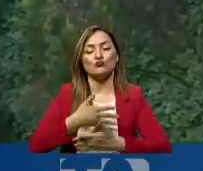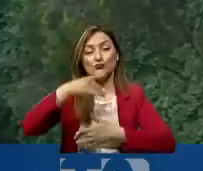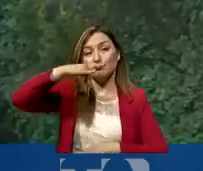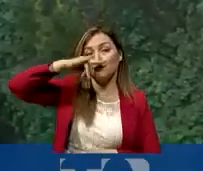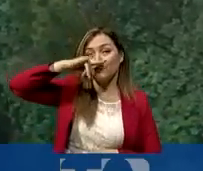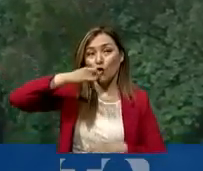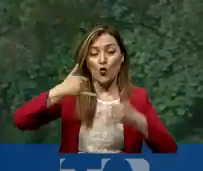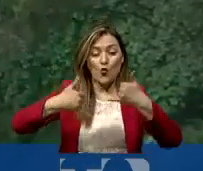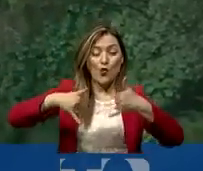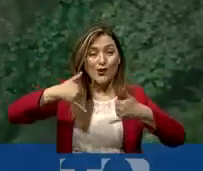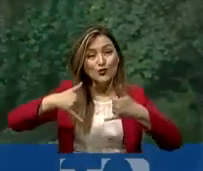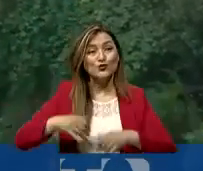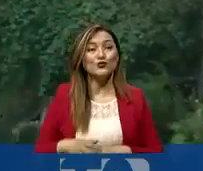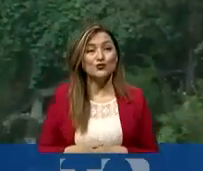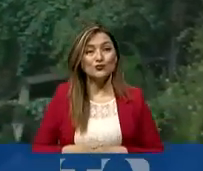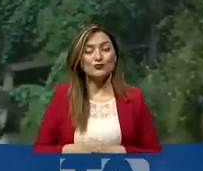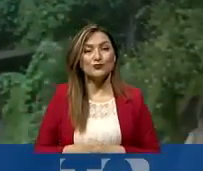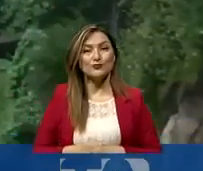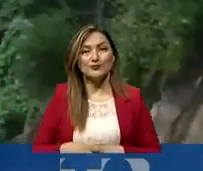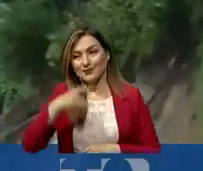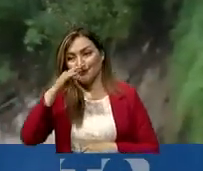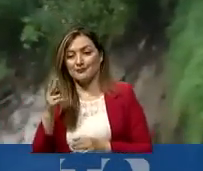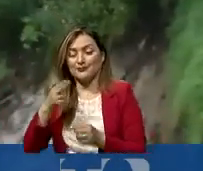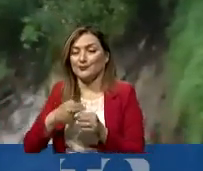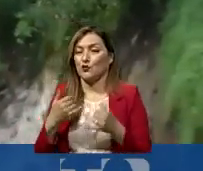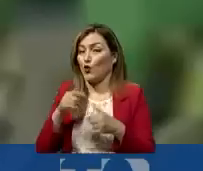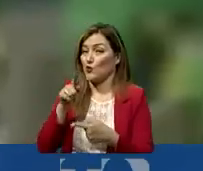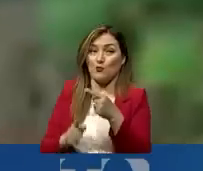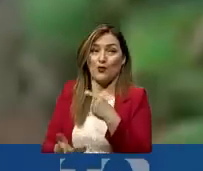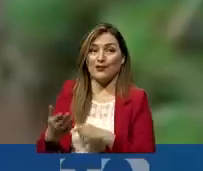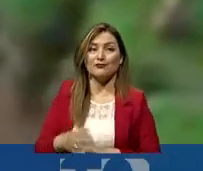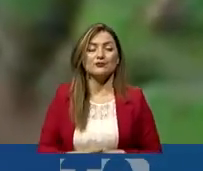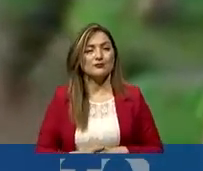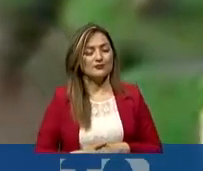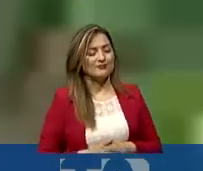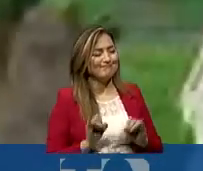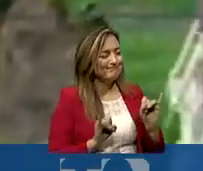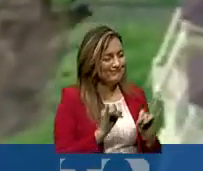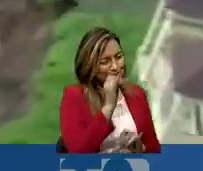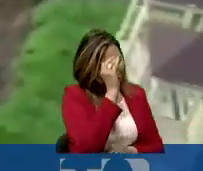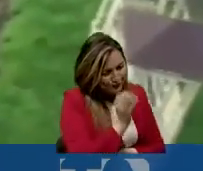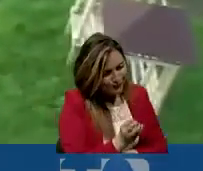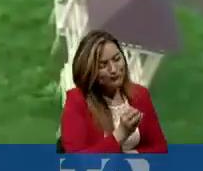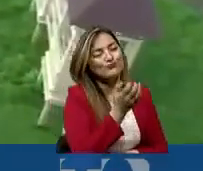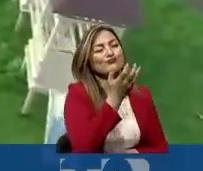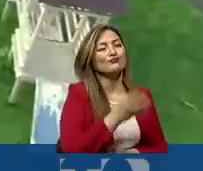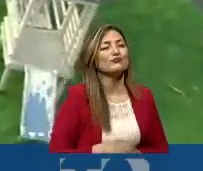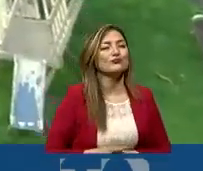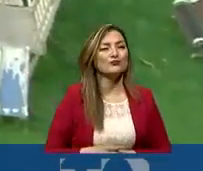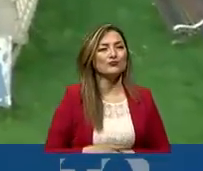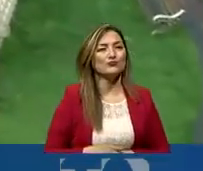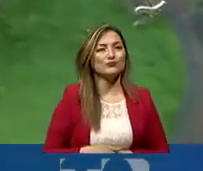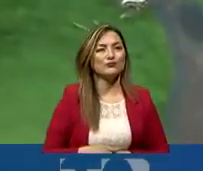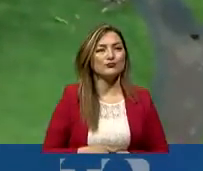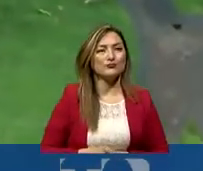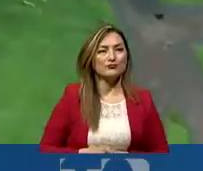niños, hay juegos y ellos ya ni siquiera pueden salir a jugar en esta zona. Señorita, muy buenos días. De antemano, realmente,